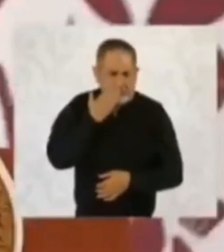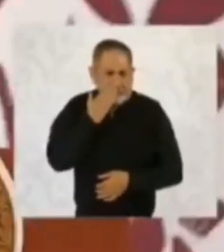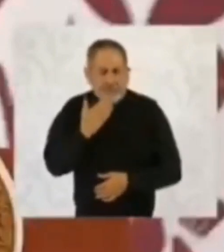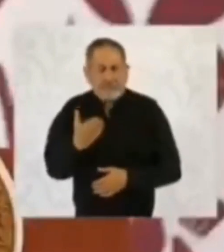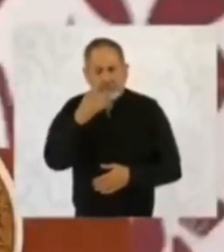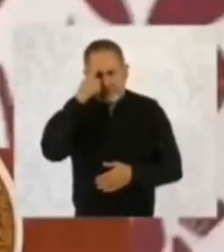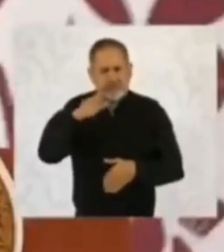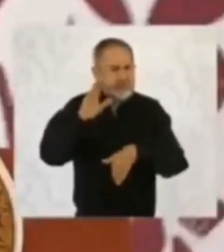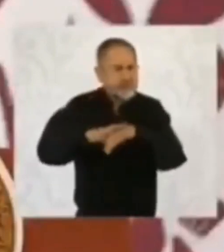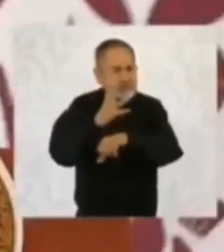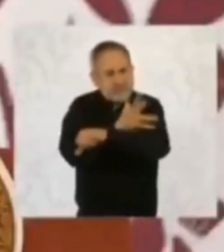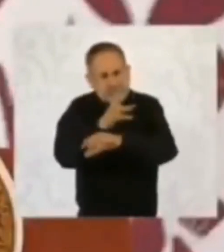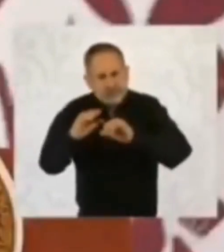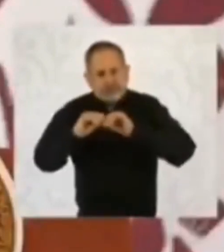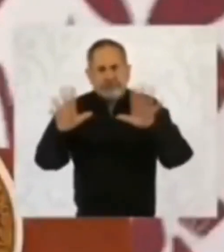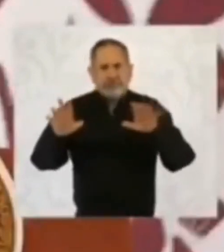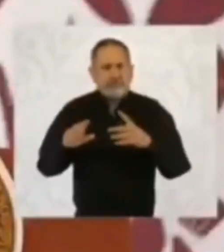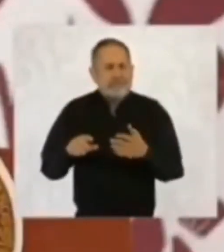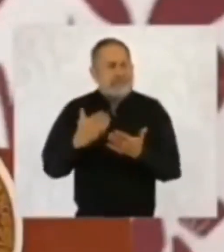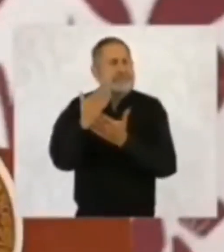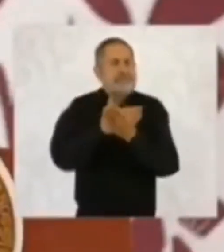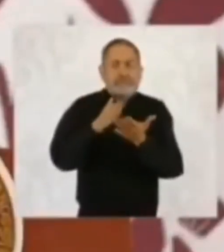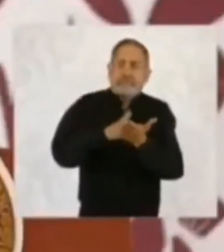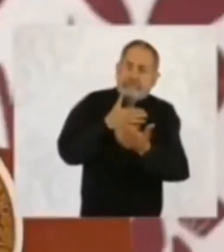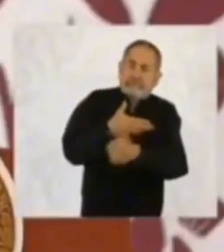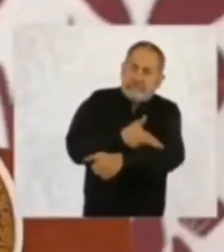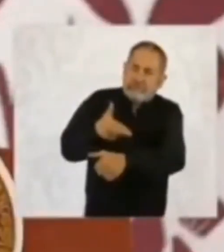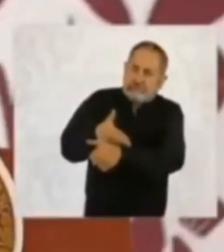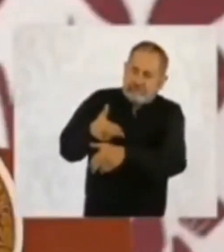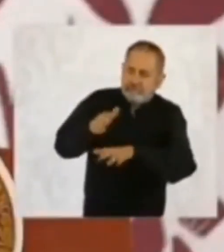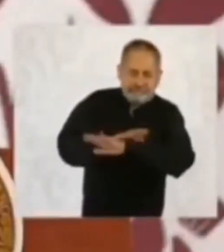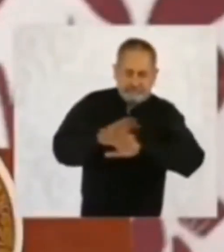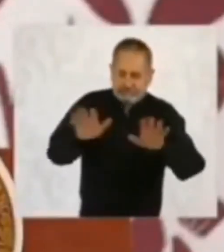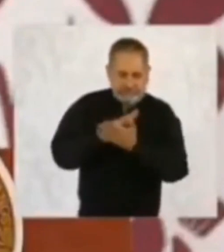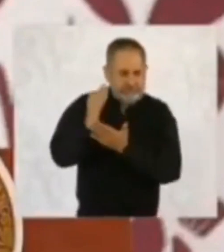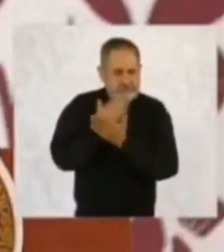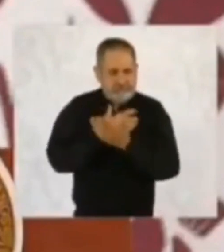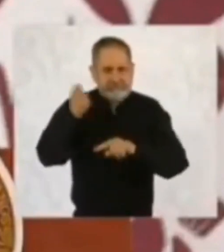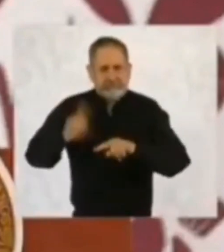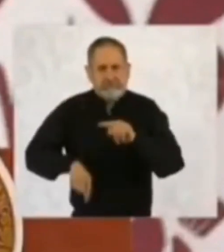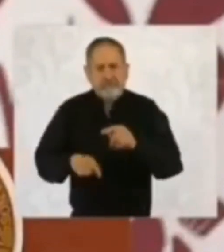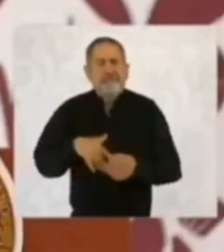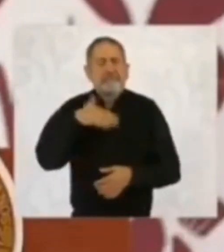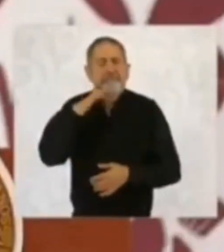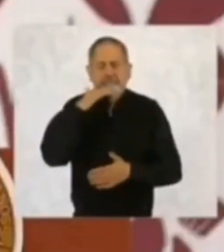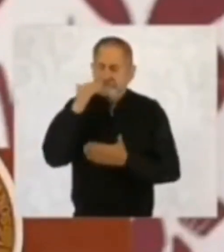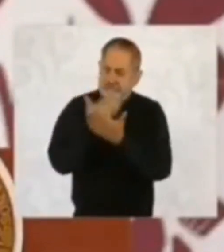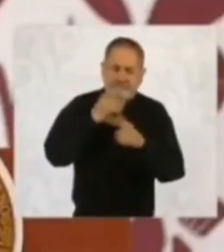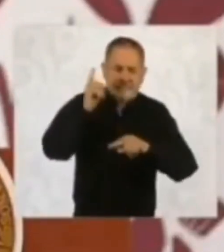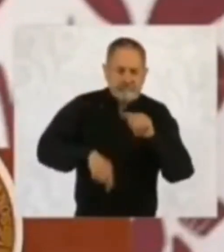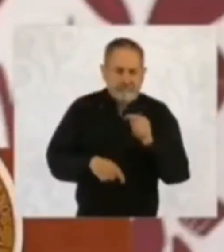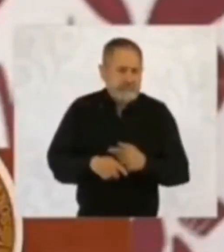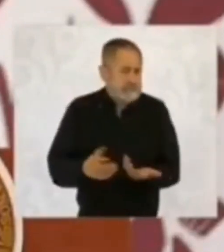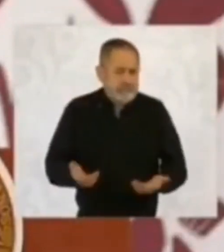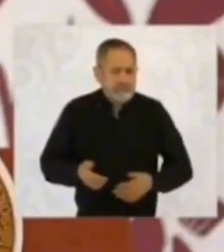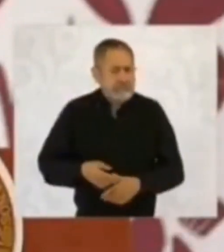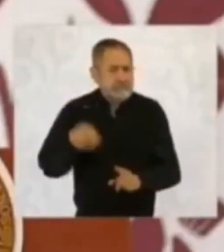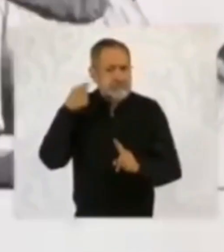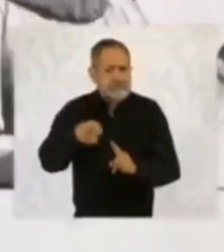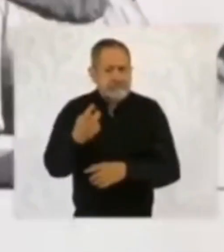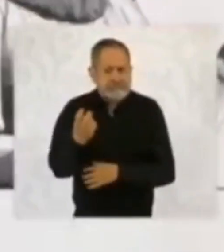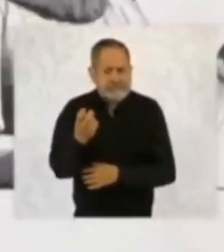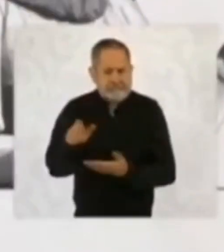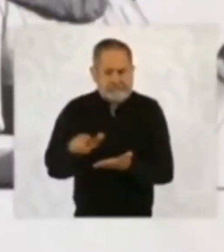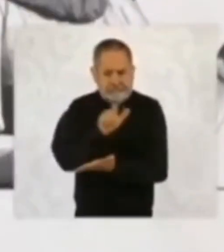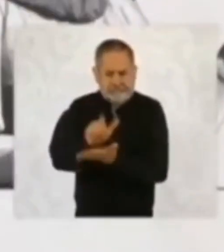mayor transparencia sin tanta burocracia y evitando la corrupción. Ese es en